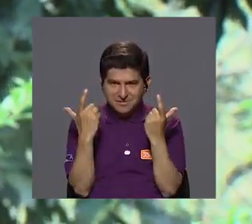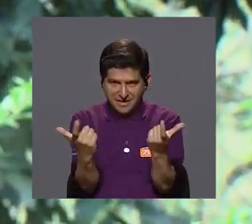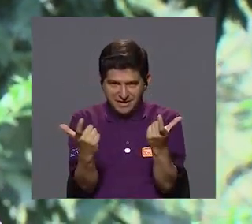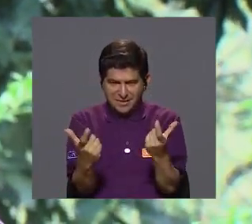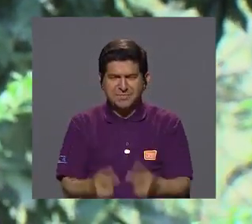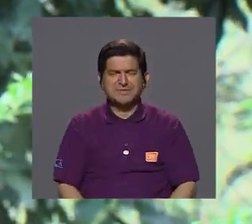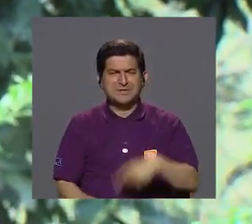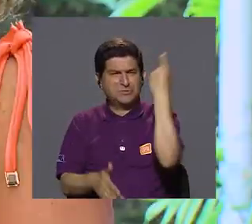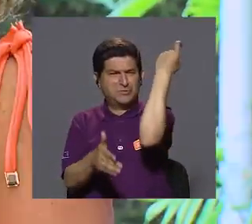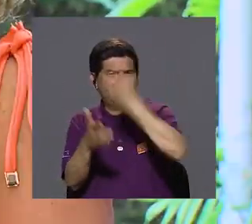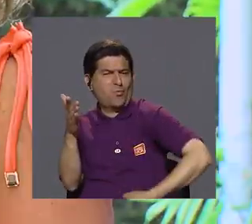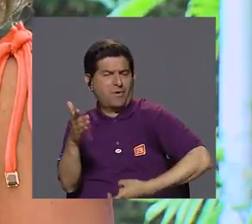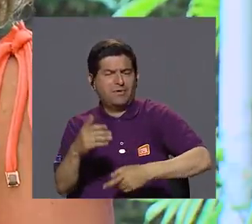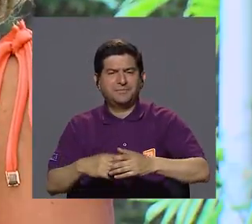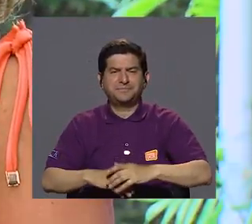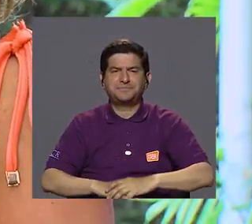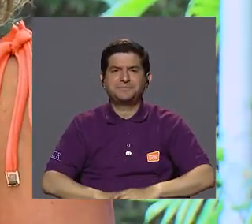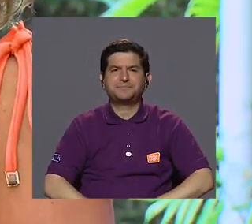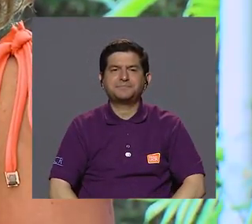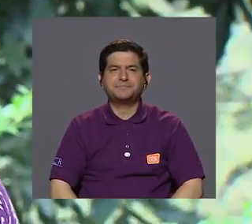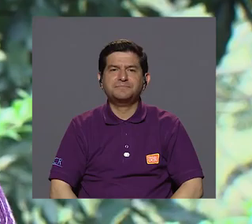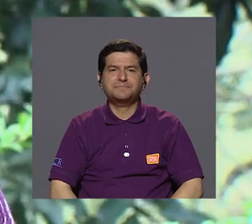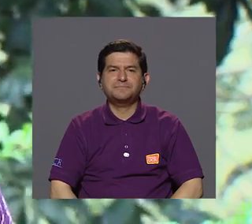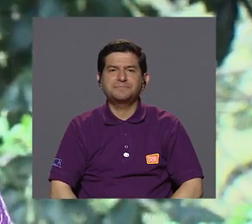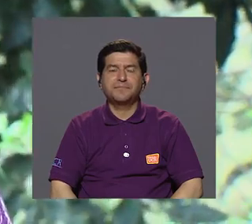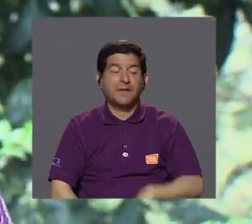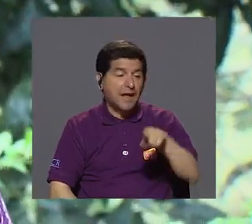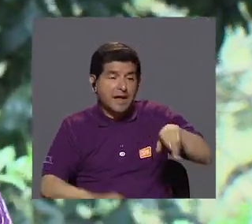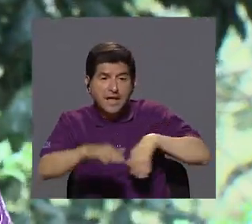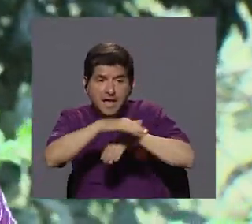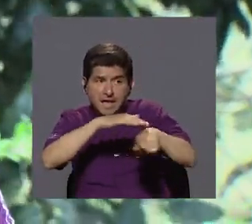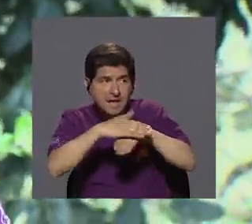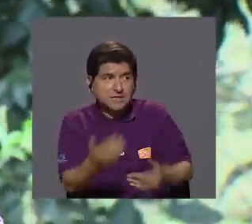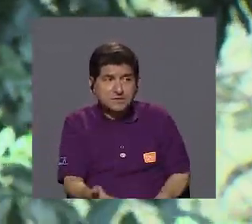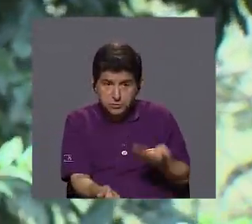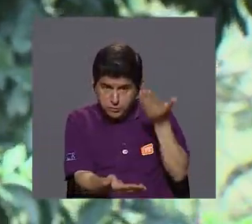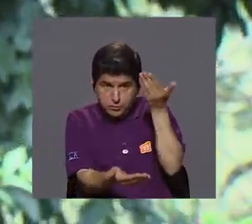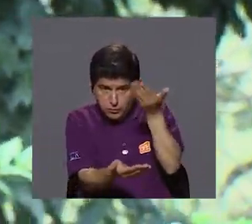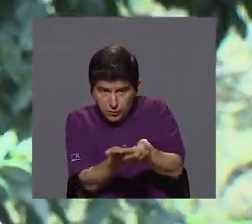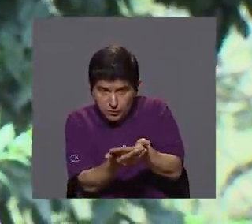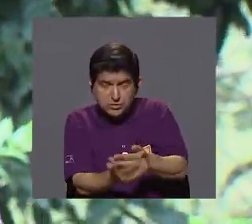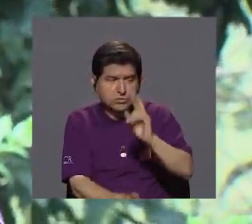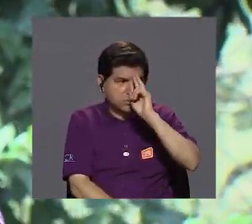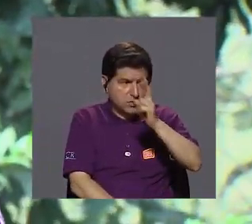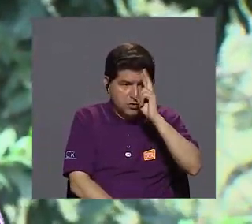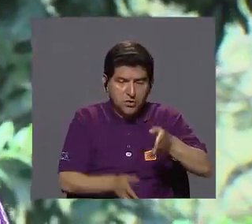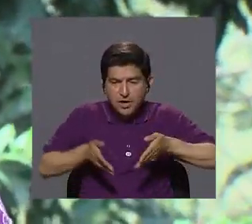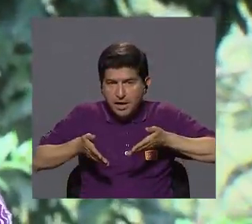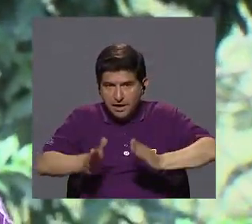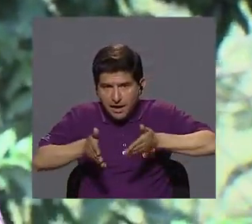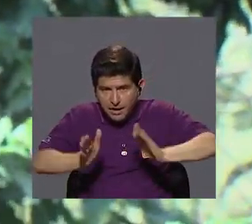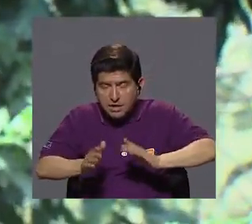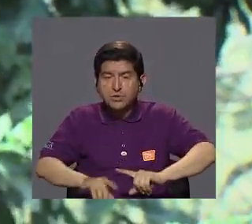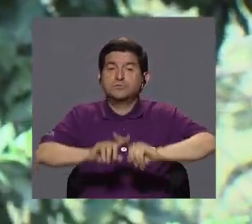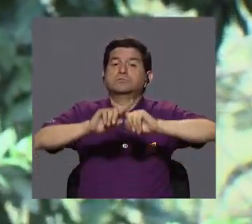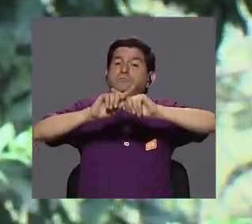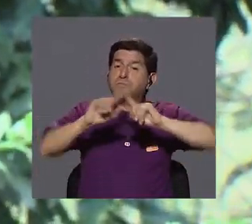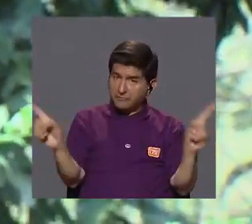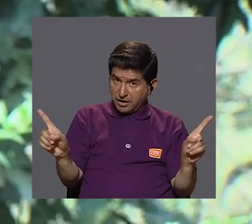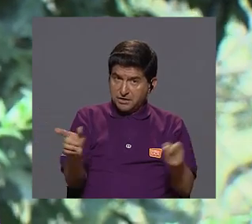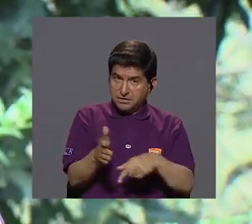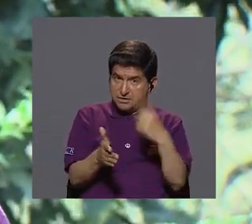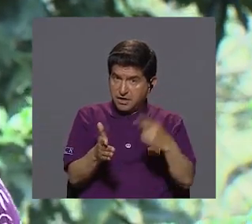propuesta capitalista a ultranza, digamos, y se basan en una propuesta también de respeto hacia sus hijos e